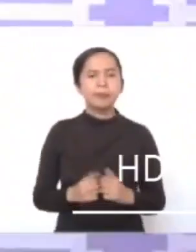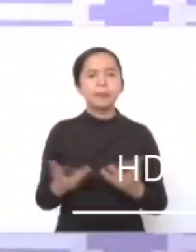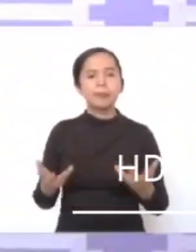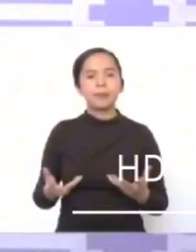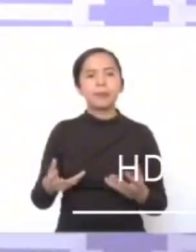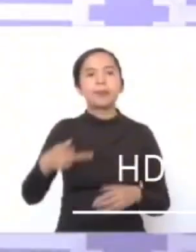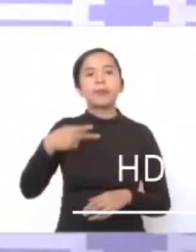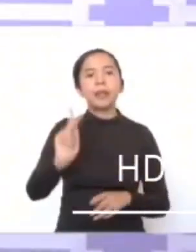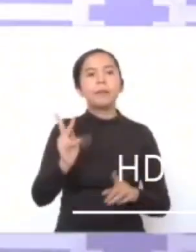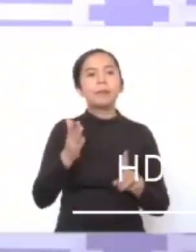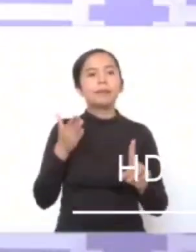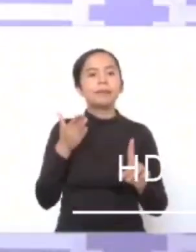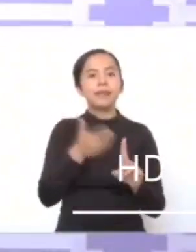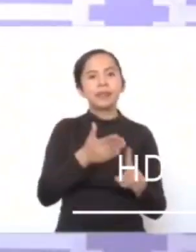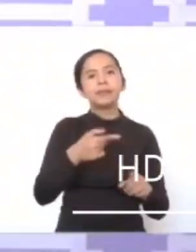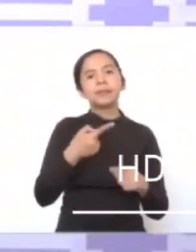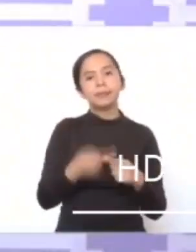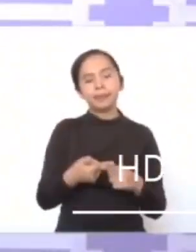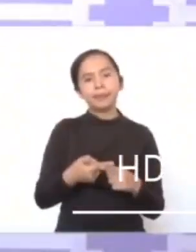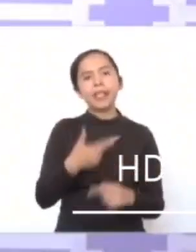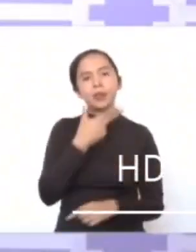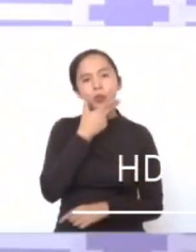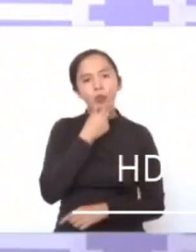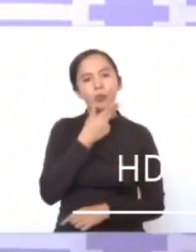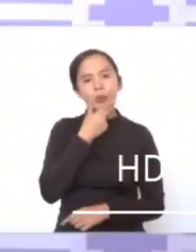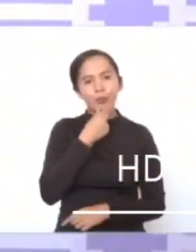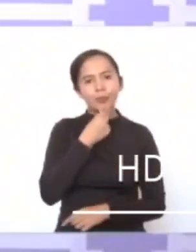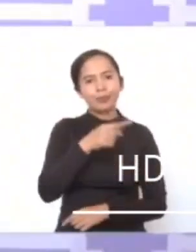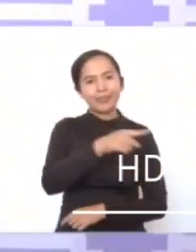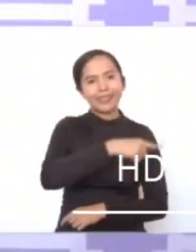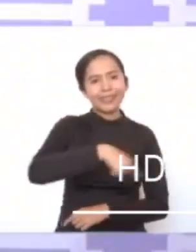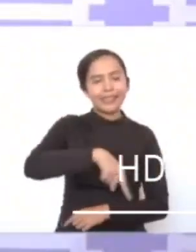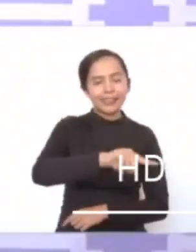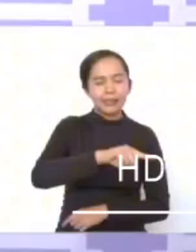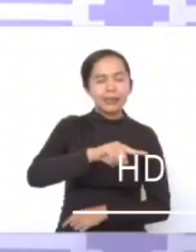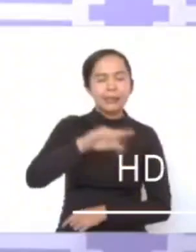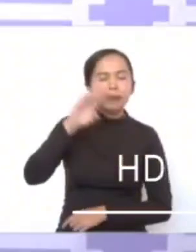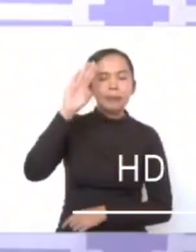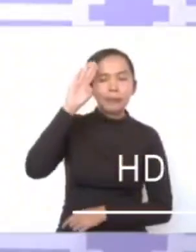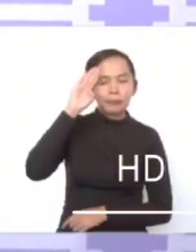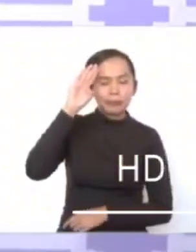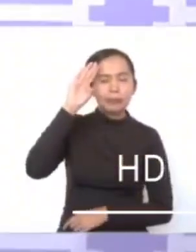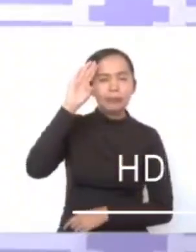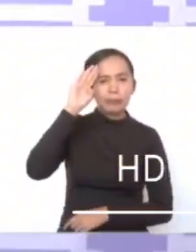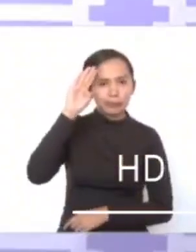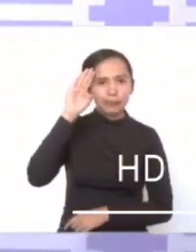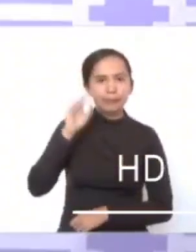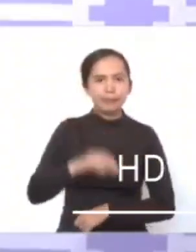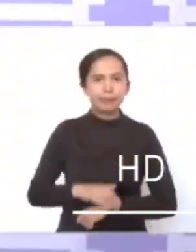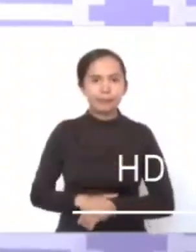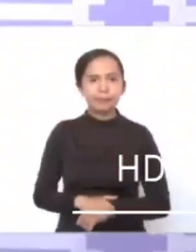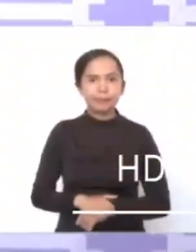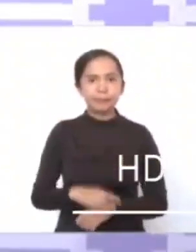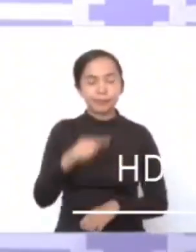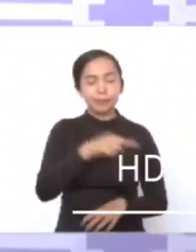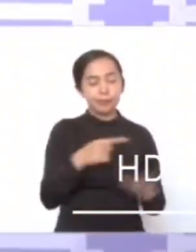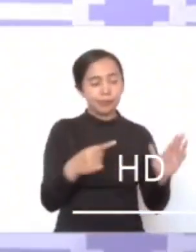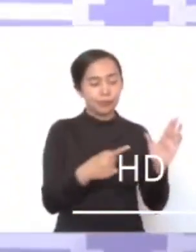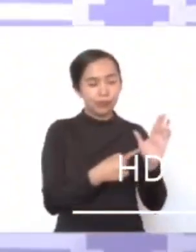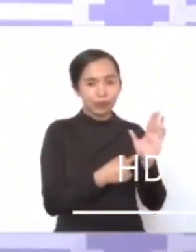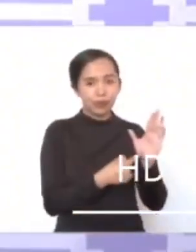pero dirigida a los hombres, a buscar concientizar a los hombres. Y la campaña